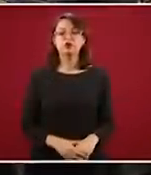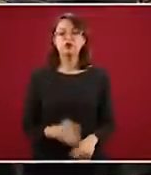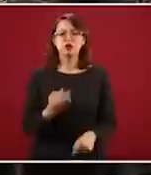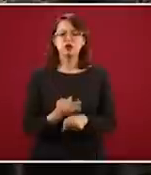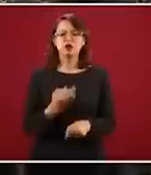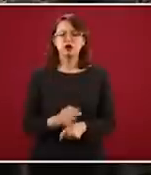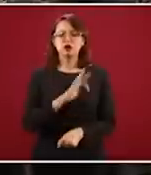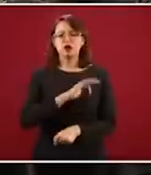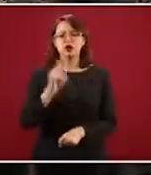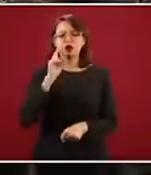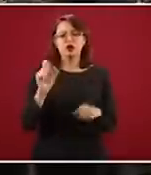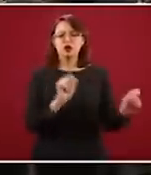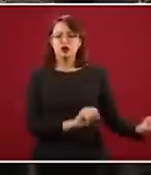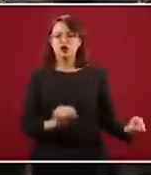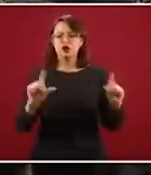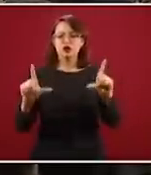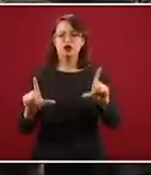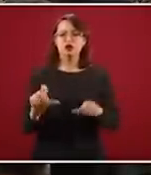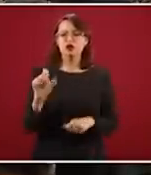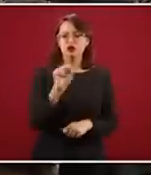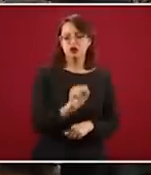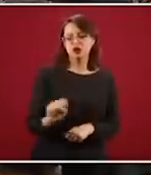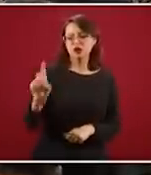de fin de semana.